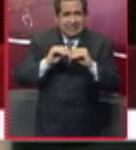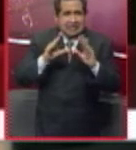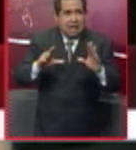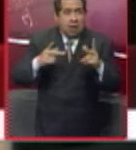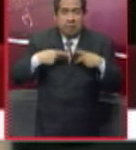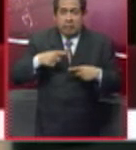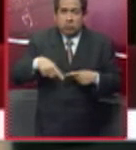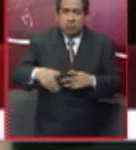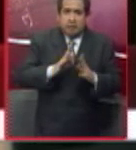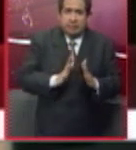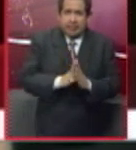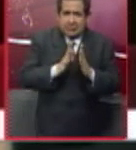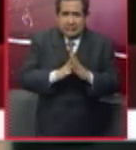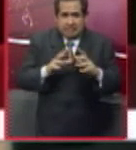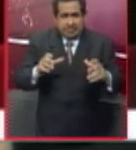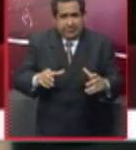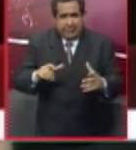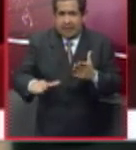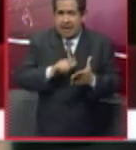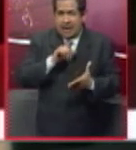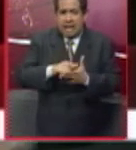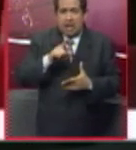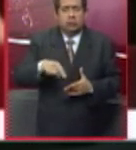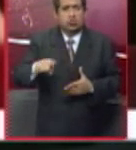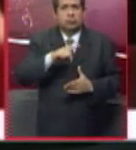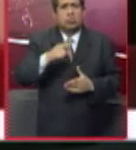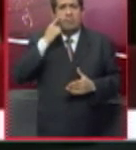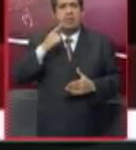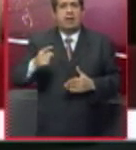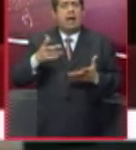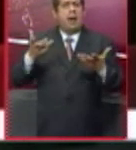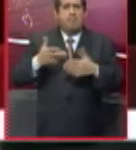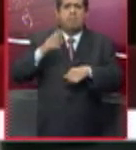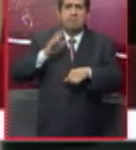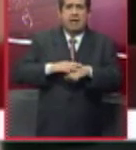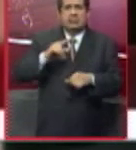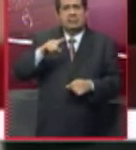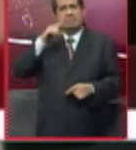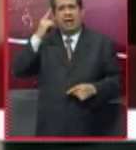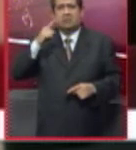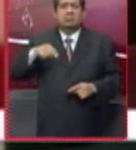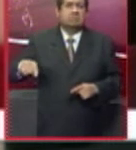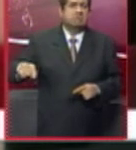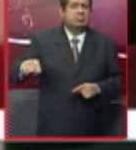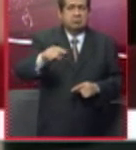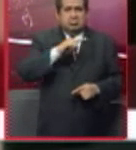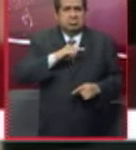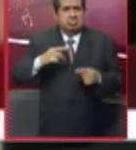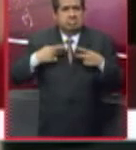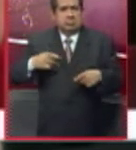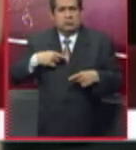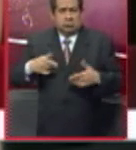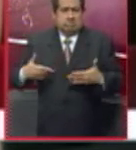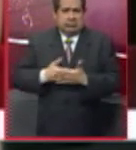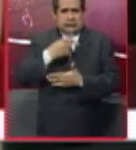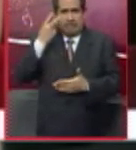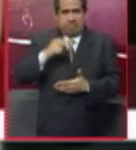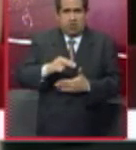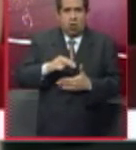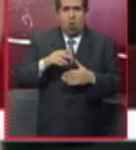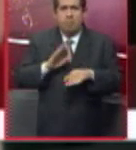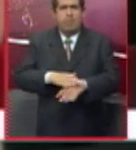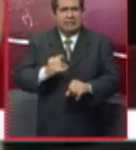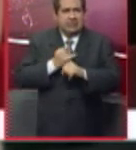de los ciudadanos, tiene que ser una ley para que haga más sencillo a cada una de las habitantes de este país y de